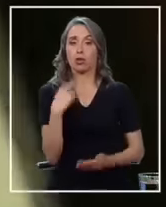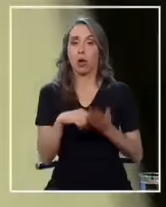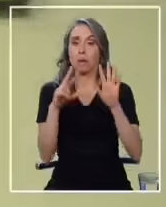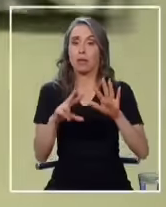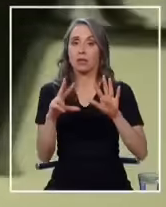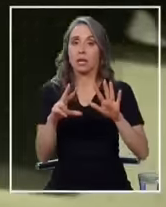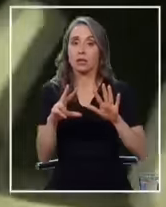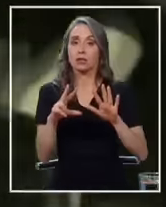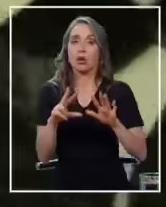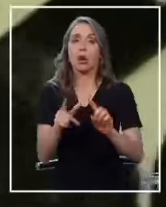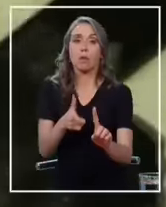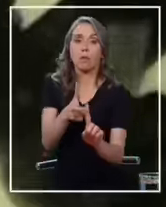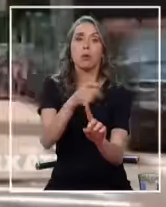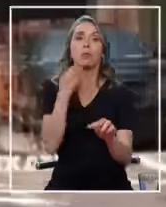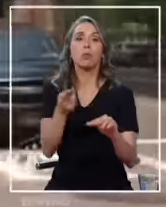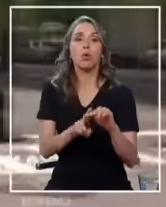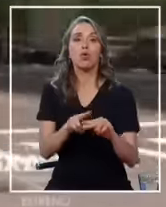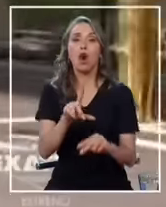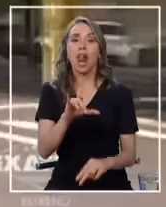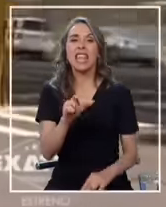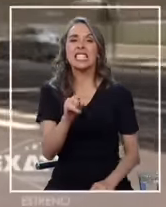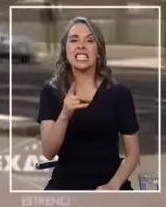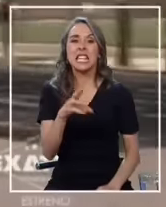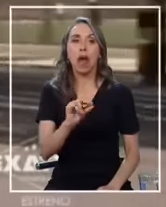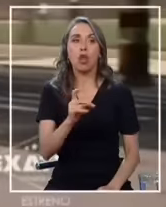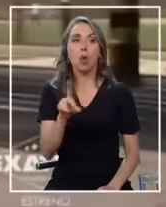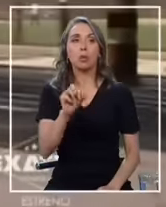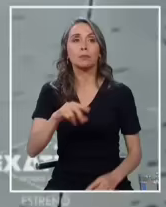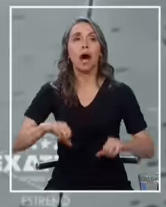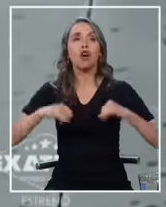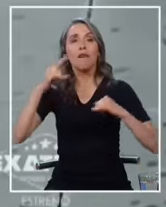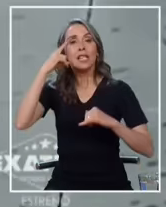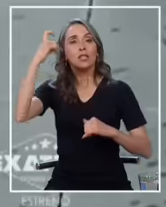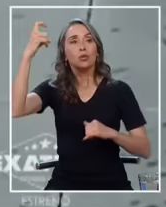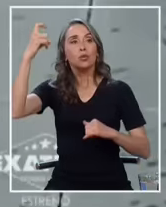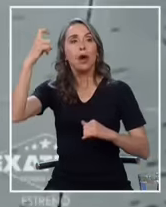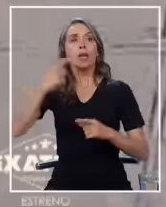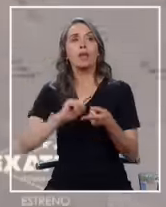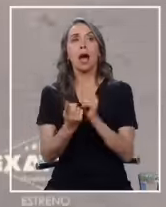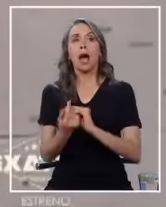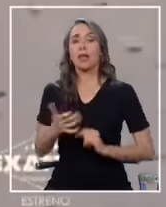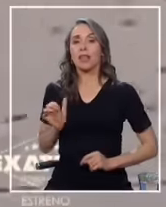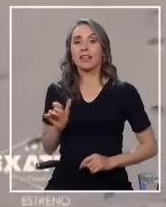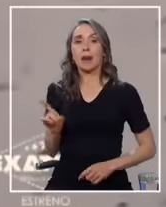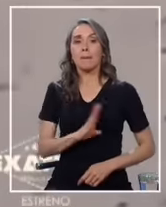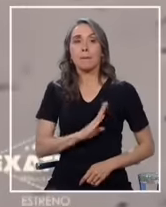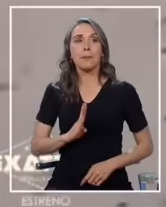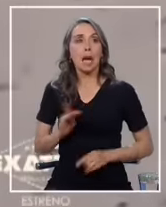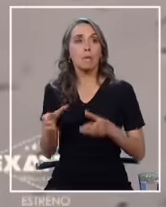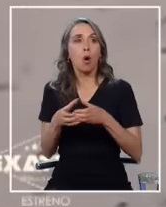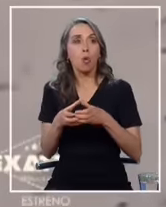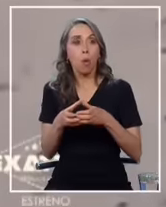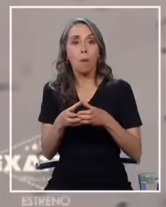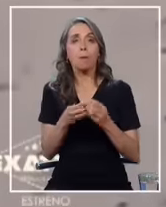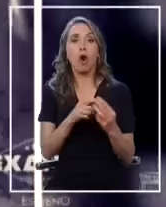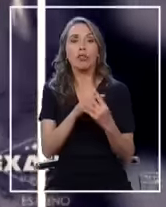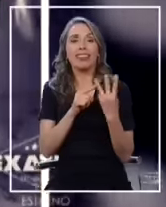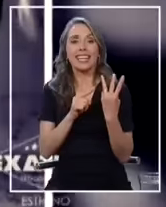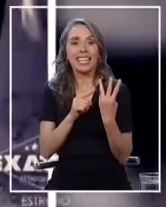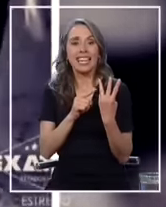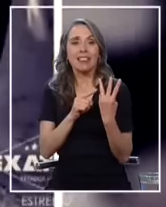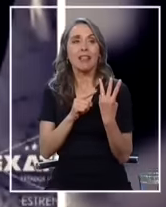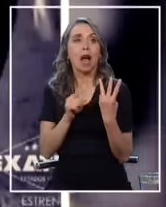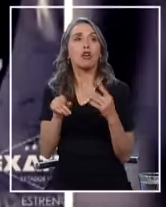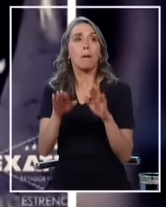2018 participó en la muerte de Lisandro Guzmán Feliz, joven que soñaba con ser detective. Son miembros de la pandilla Los Trinitarios,